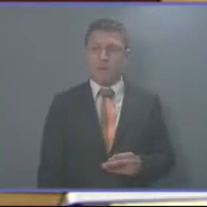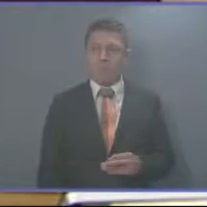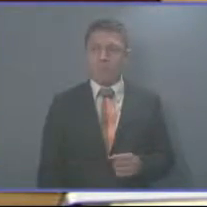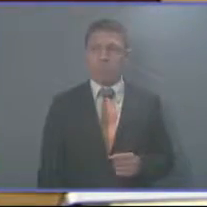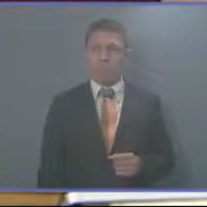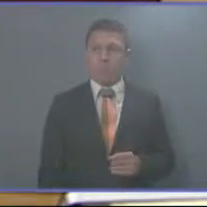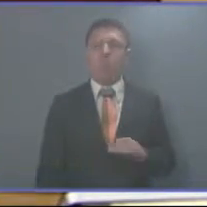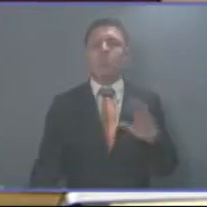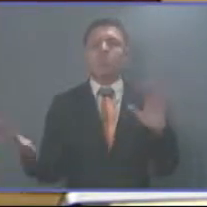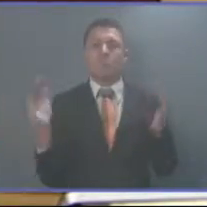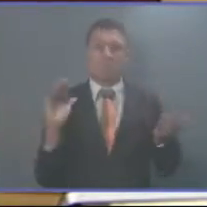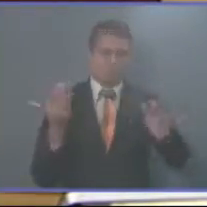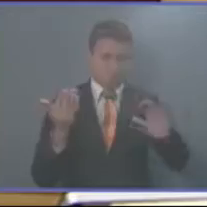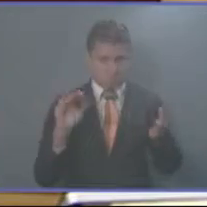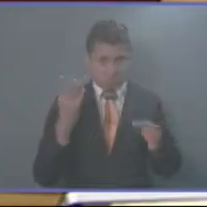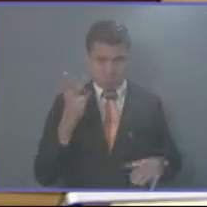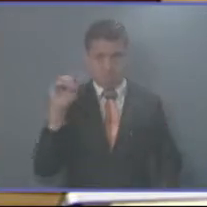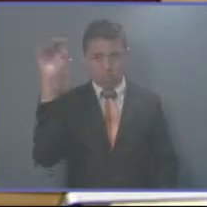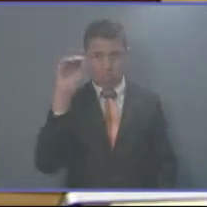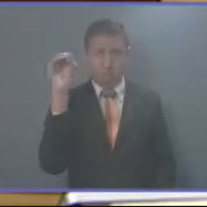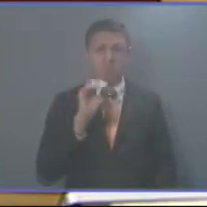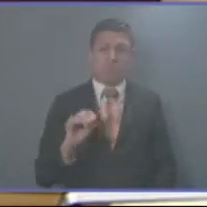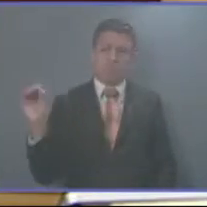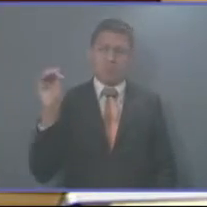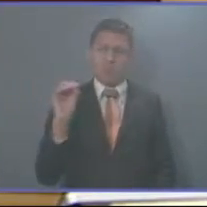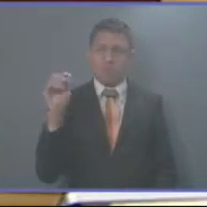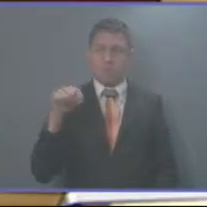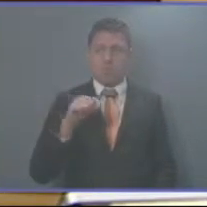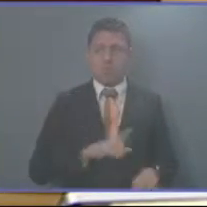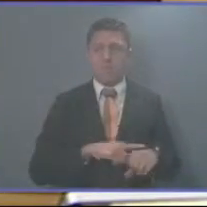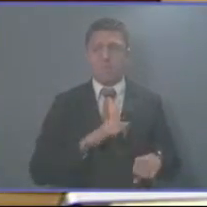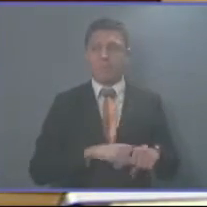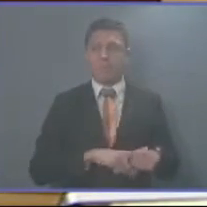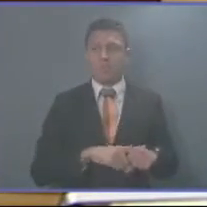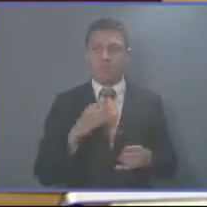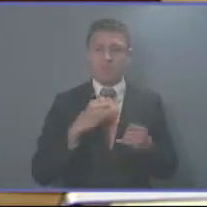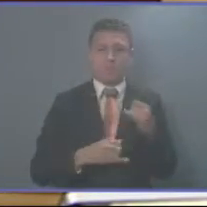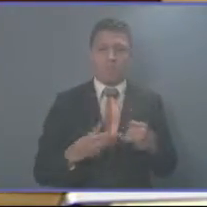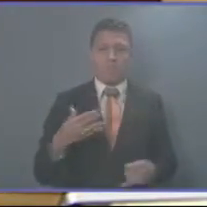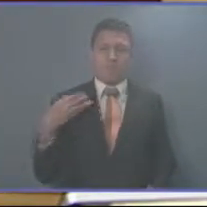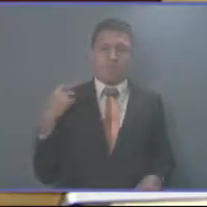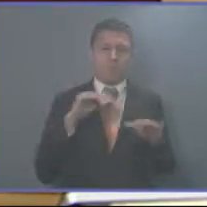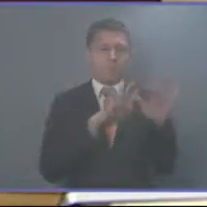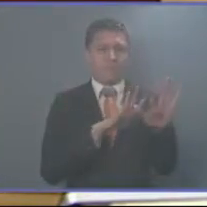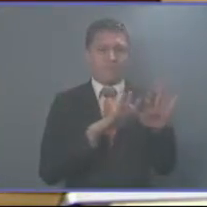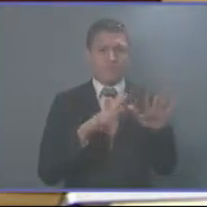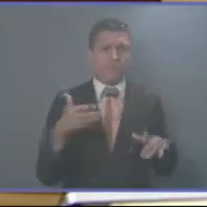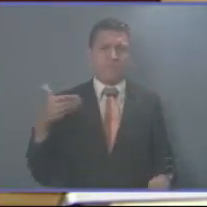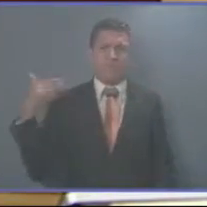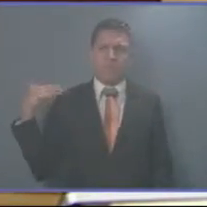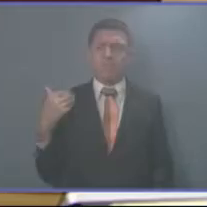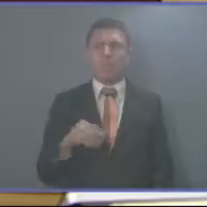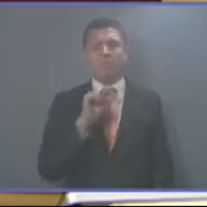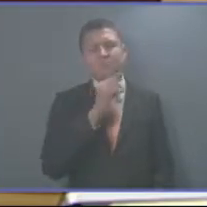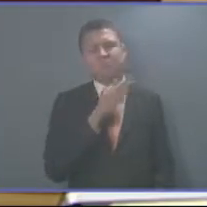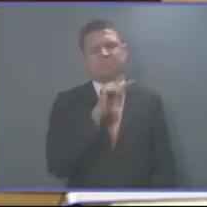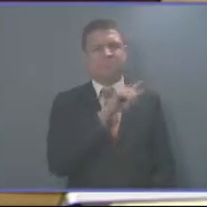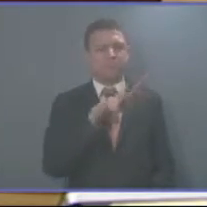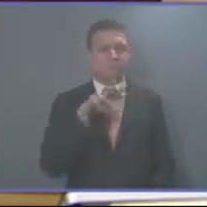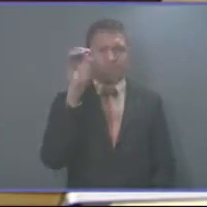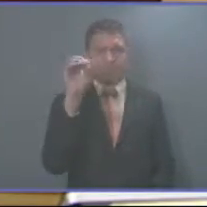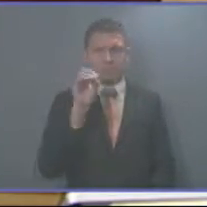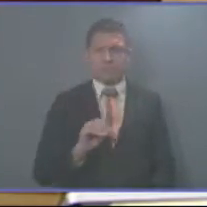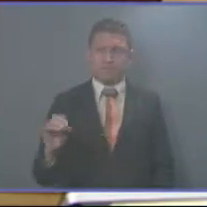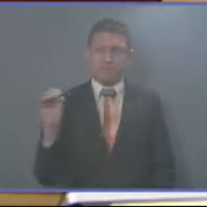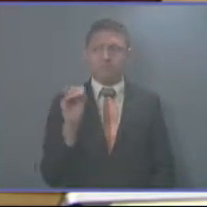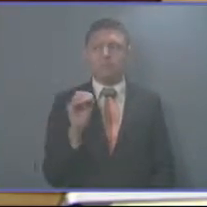al porcentaje de inflación actualizado en estos últimos 10 años, sale un 13%.